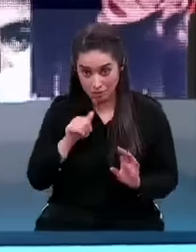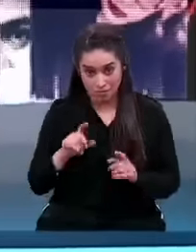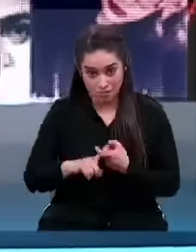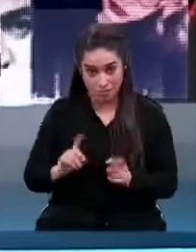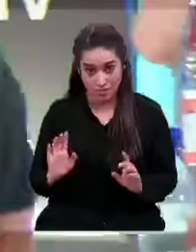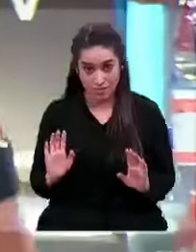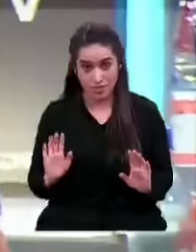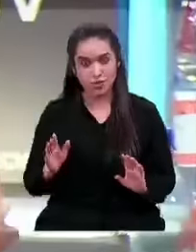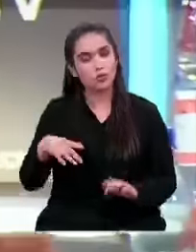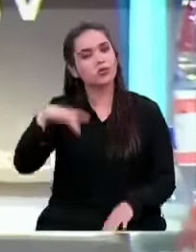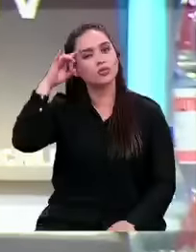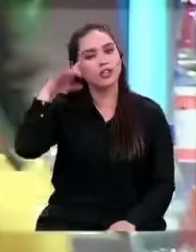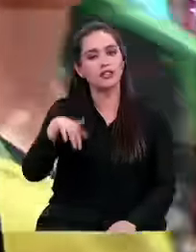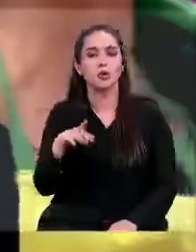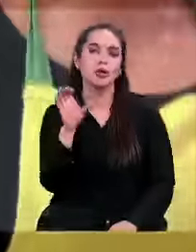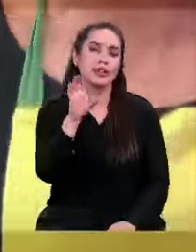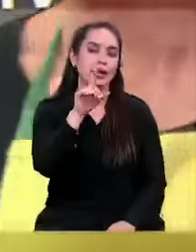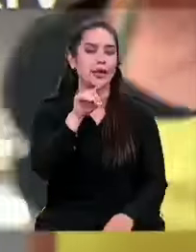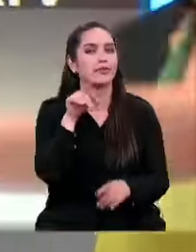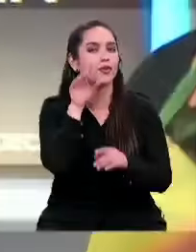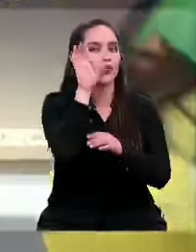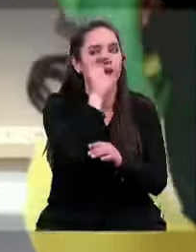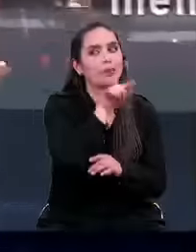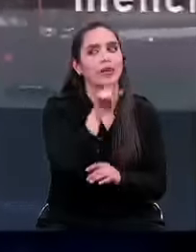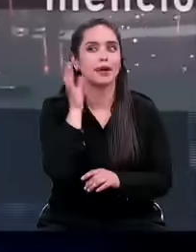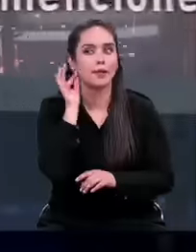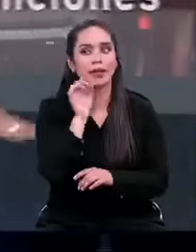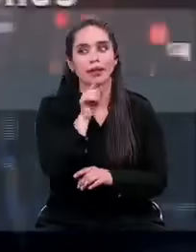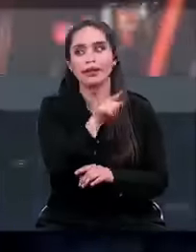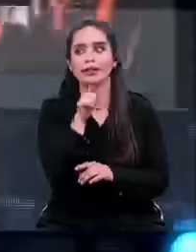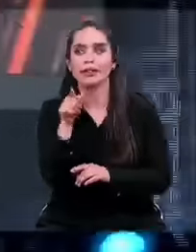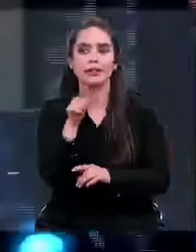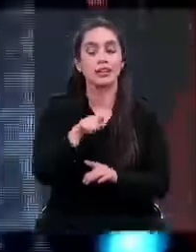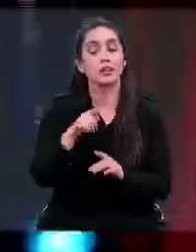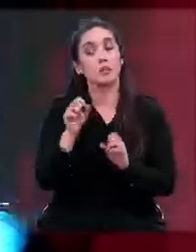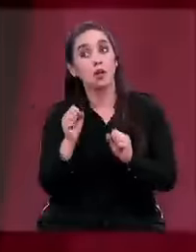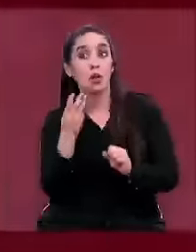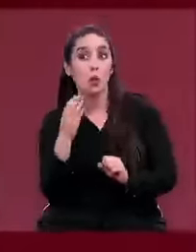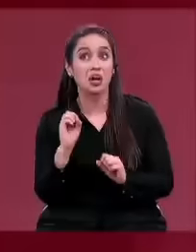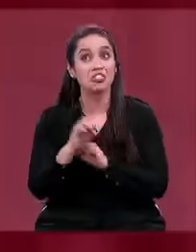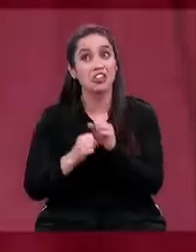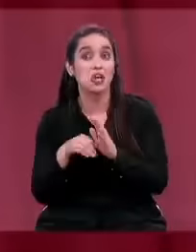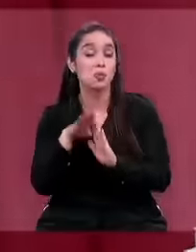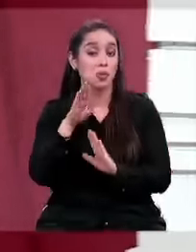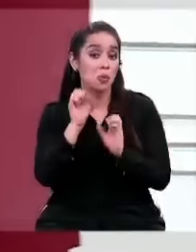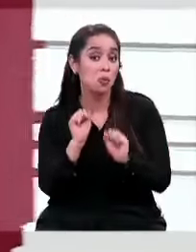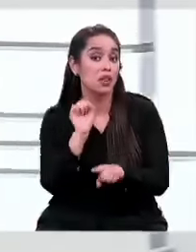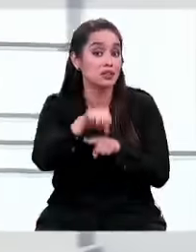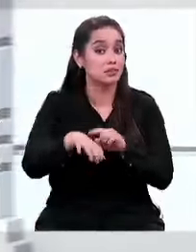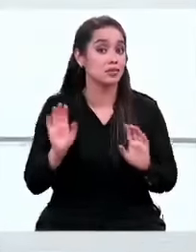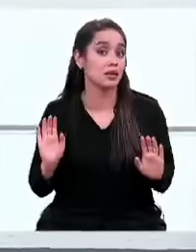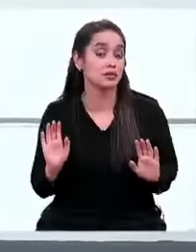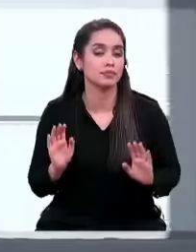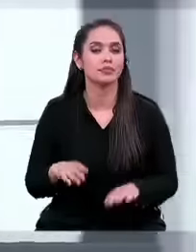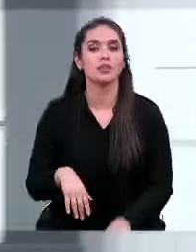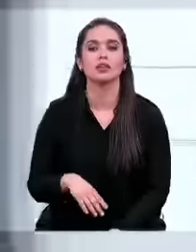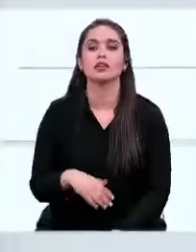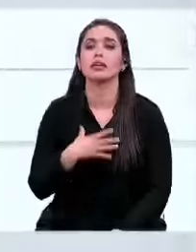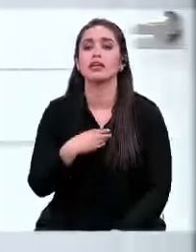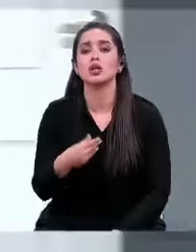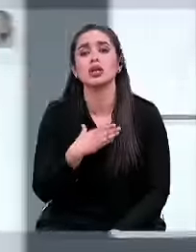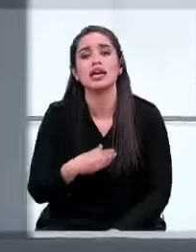como yo sabía que picotea por aquí y por acá, de repente una niña va hasta 40. ¡Hijo! ¡Mi